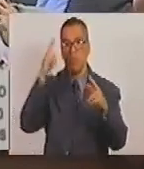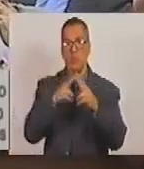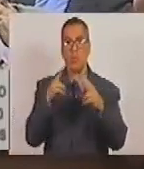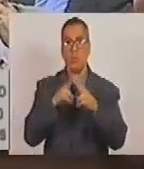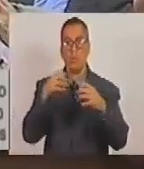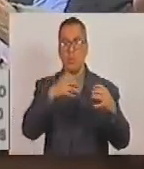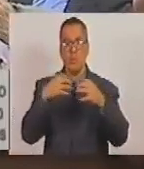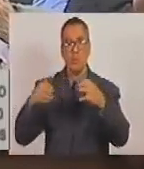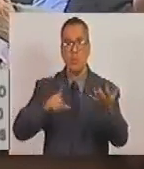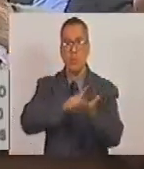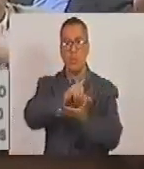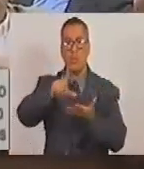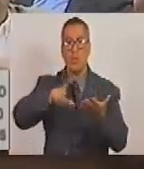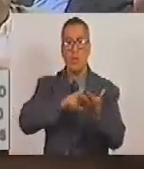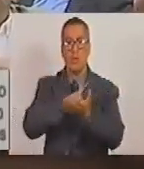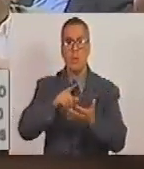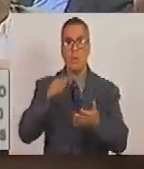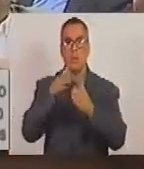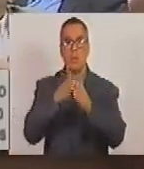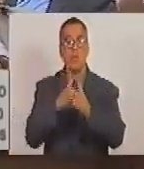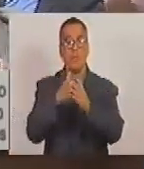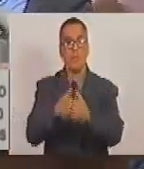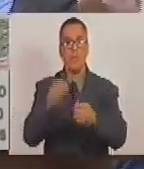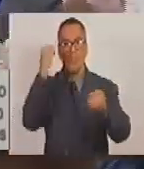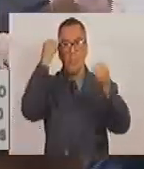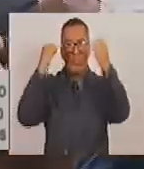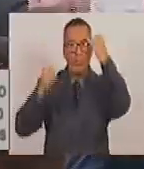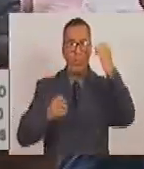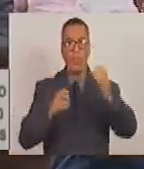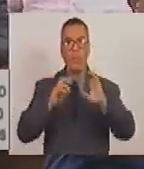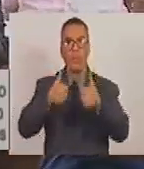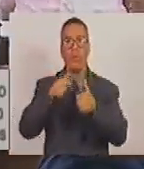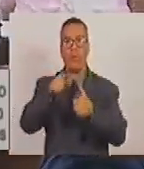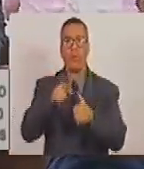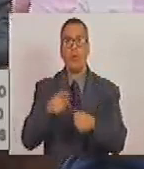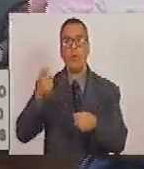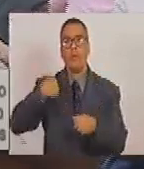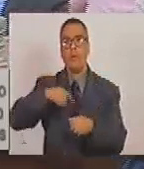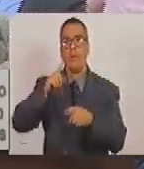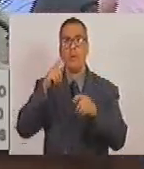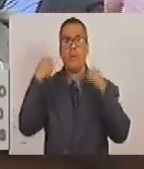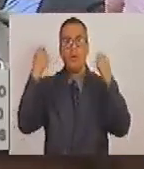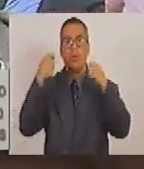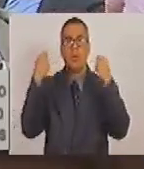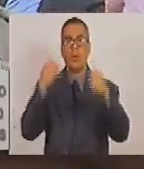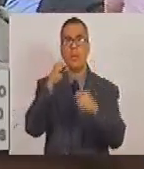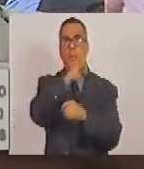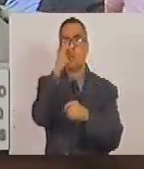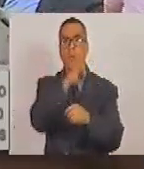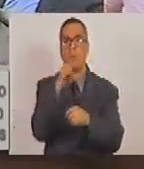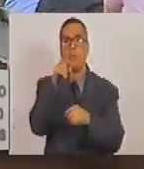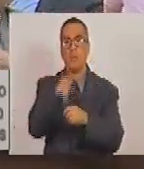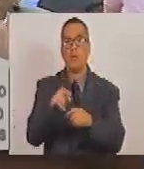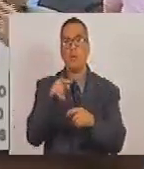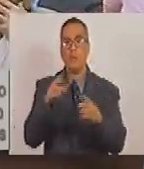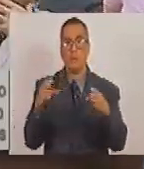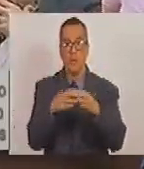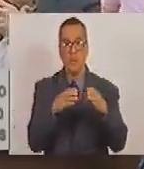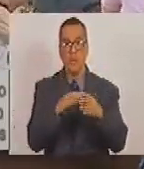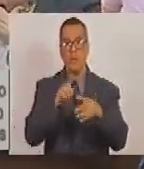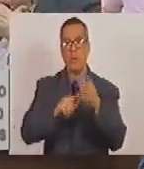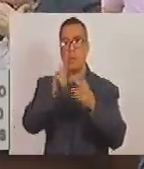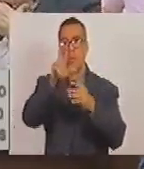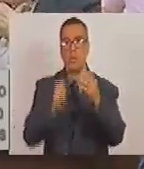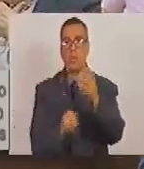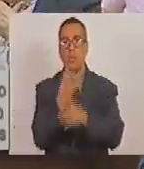una batalla naval del lago de Maracaibo, pero no era la estrategia inicial que tenía la campaña del Zulia. Es en aquella reunión el 3